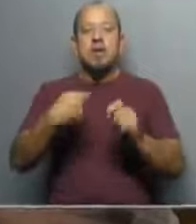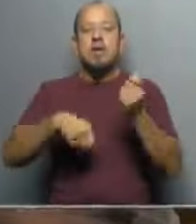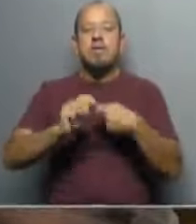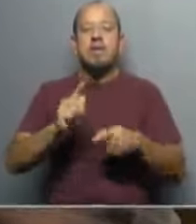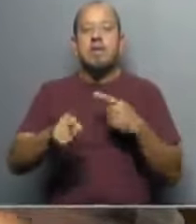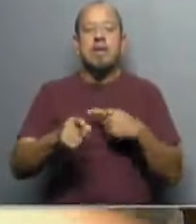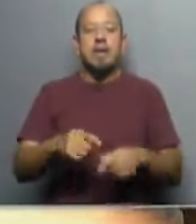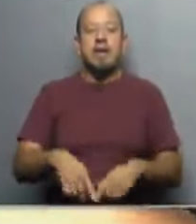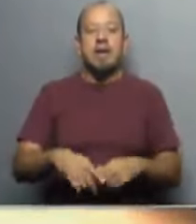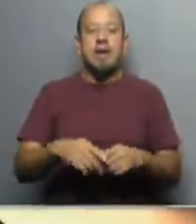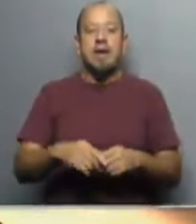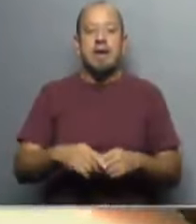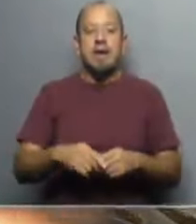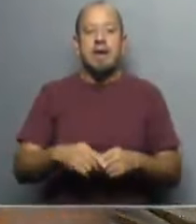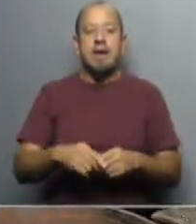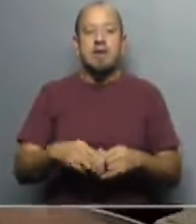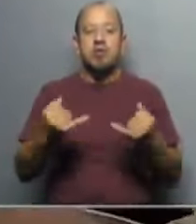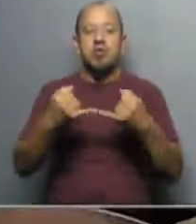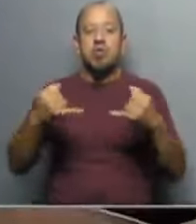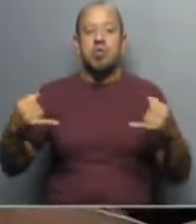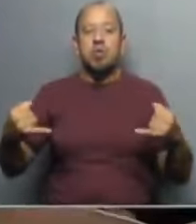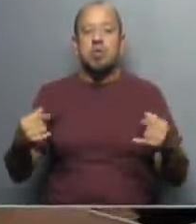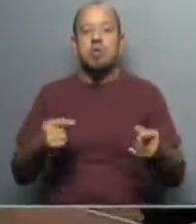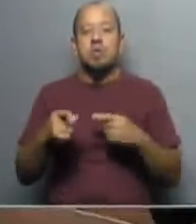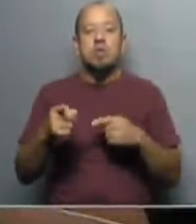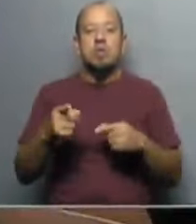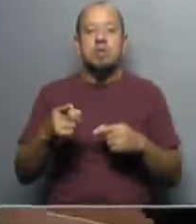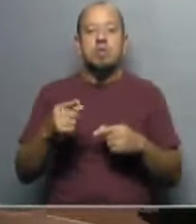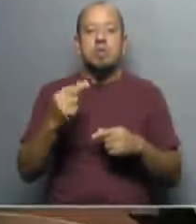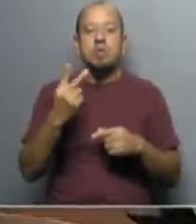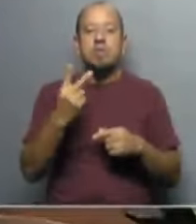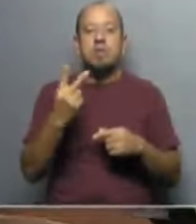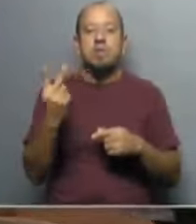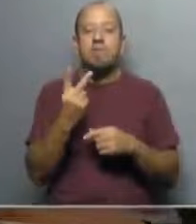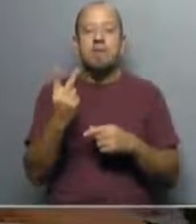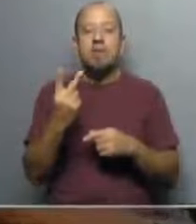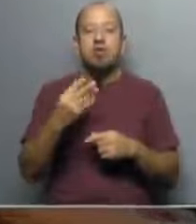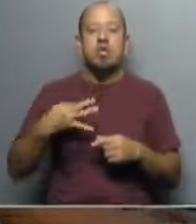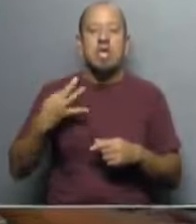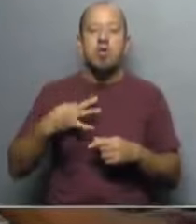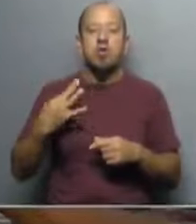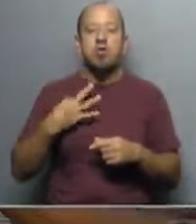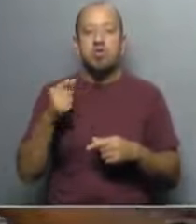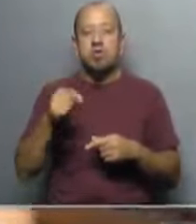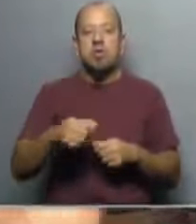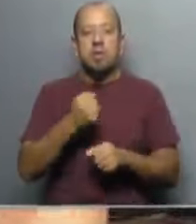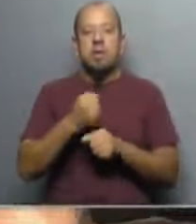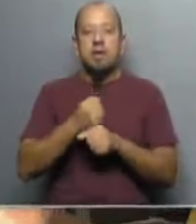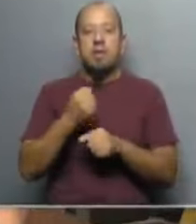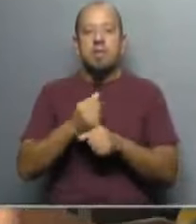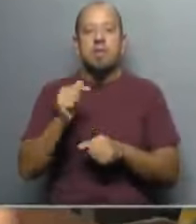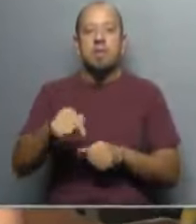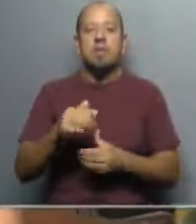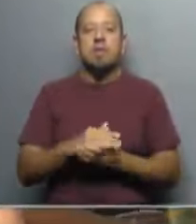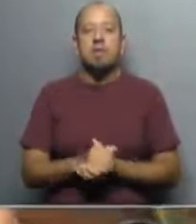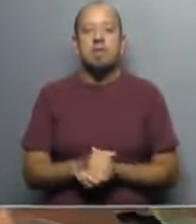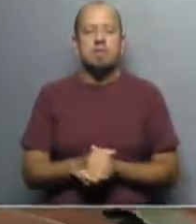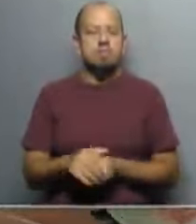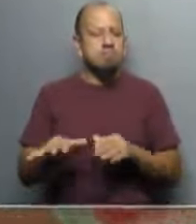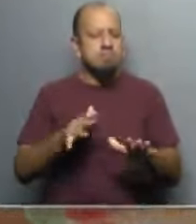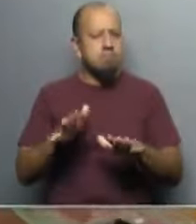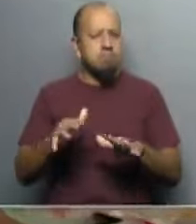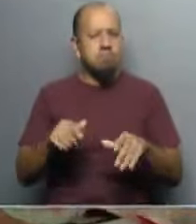Manolo. ¿Hace cuánto están acá? Y acá en el parque hace 22 años. Ahí está. Y más o menos